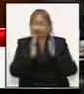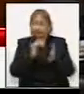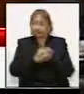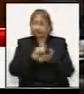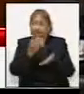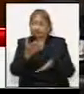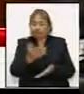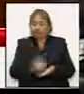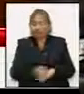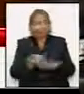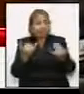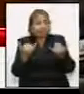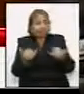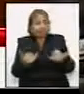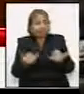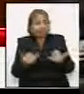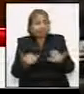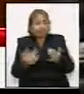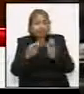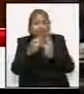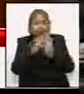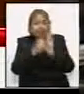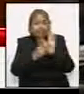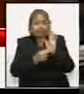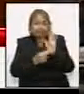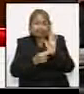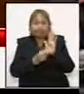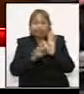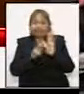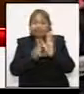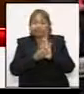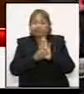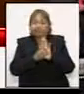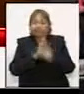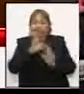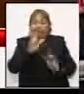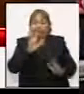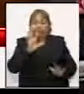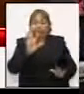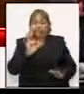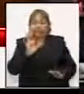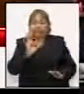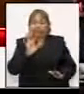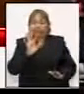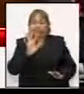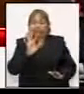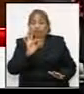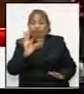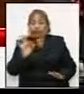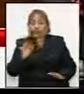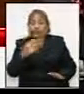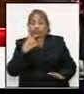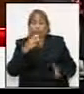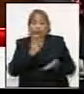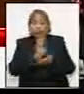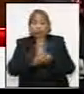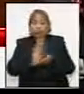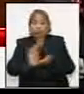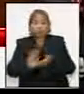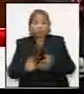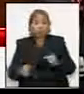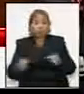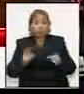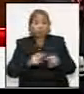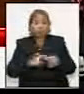trata el día de hoy el proyecto de ley 3759. En realidad, que se trata de los excluidos en el tema de salud y